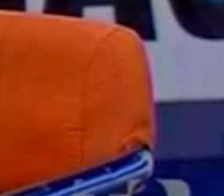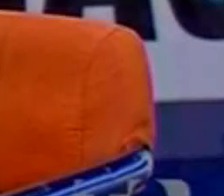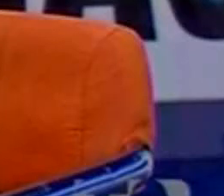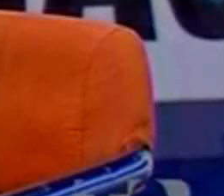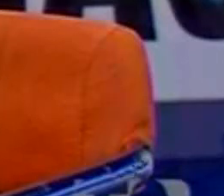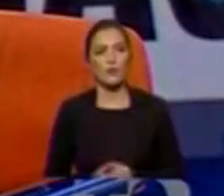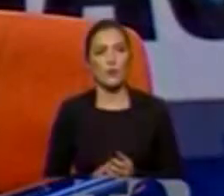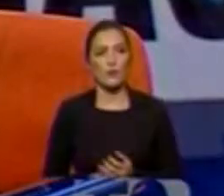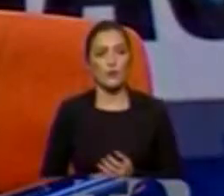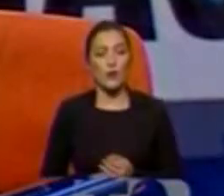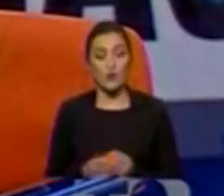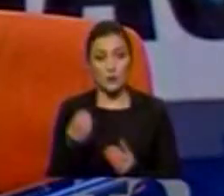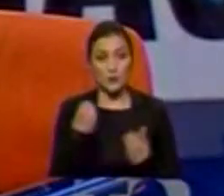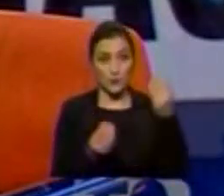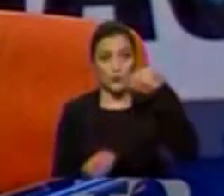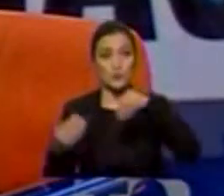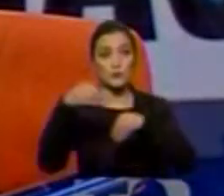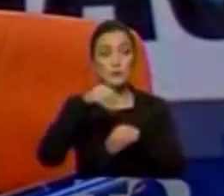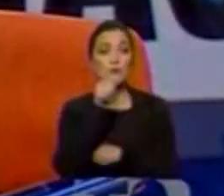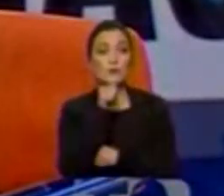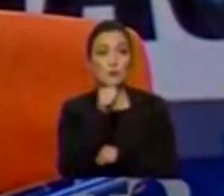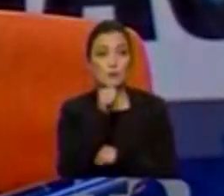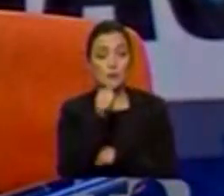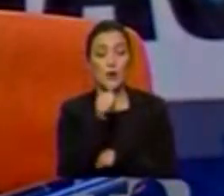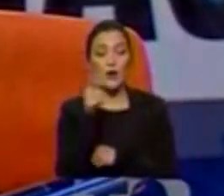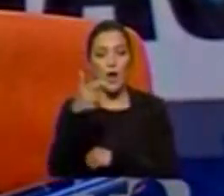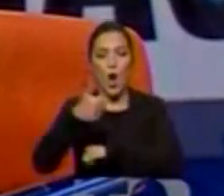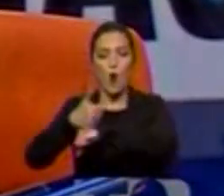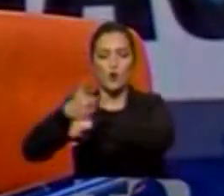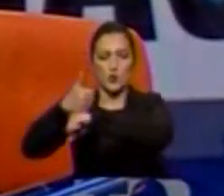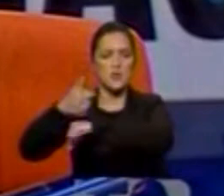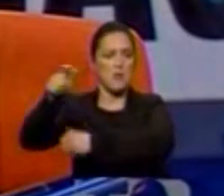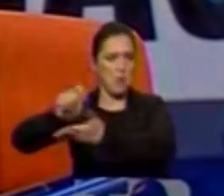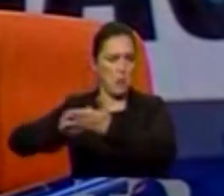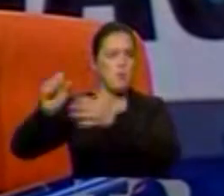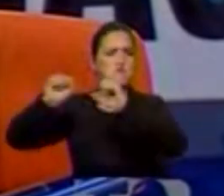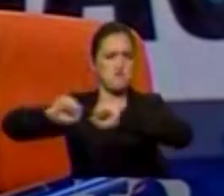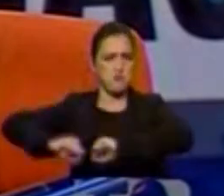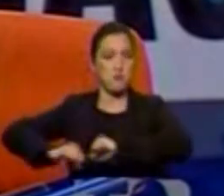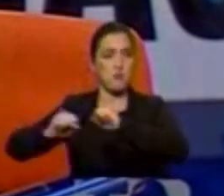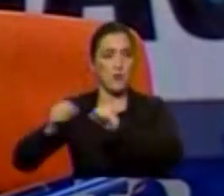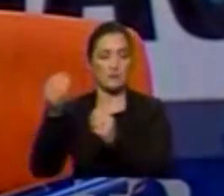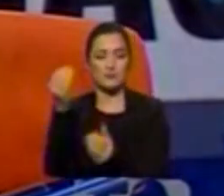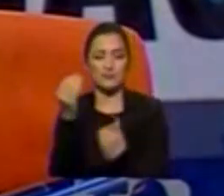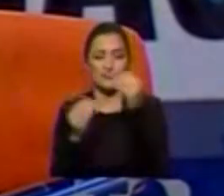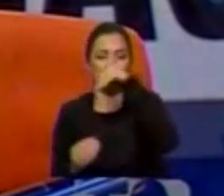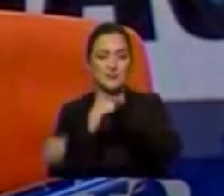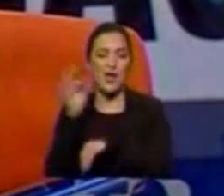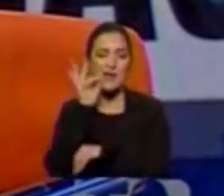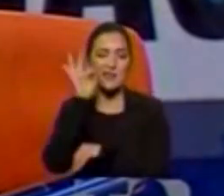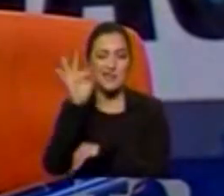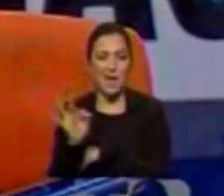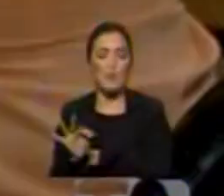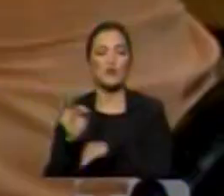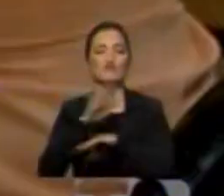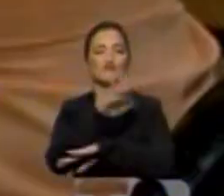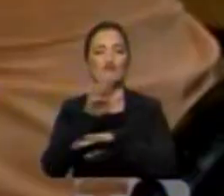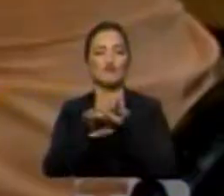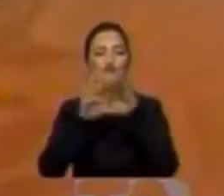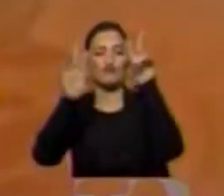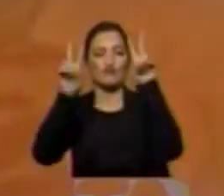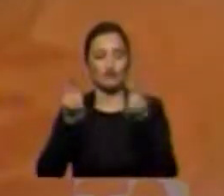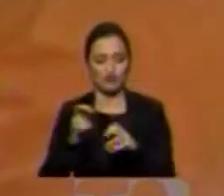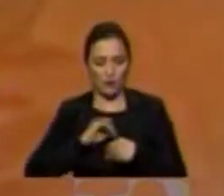Laboratorios privados autorizados para el examen de coronavirus no tienen claro el procedimiento para poder actuar. 31